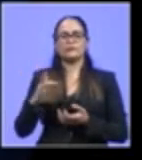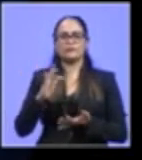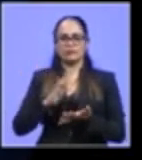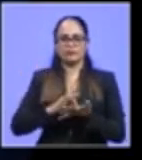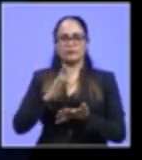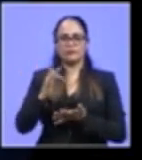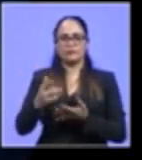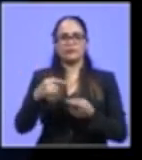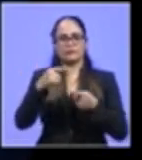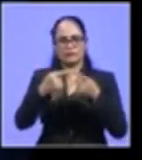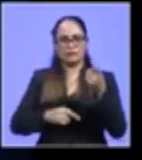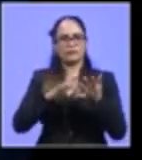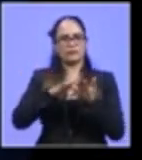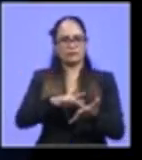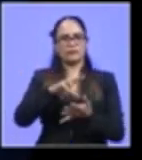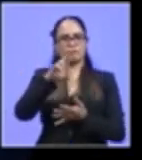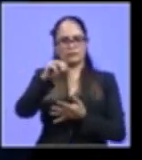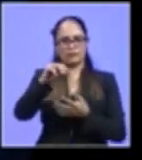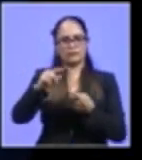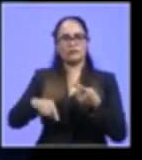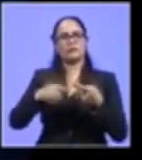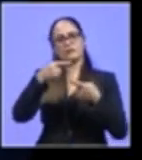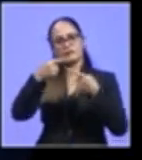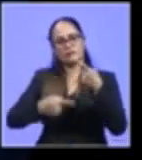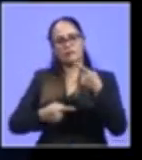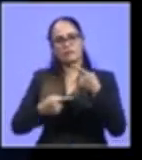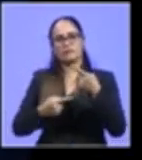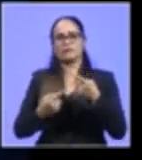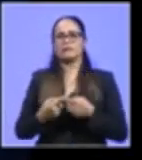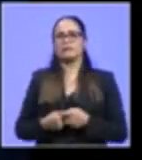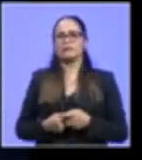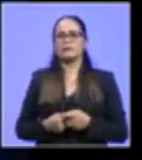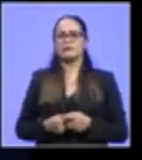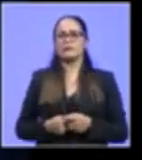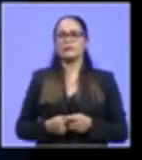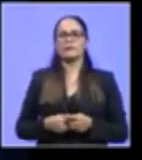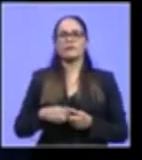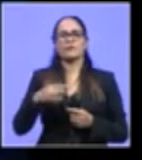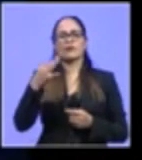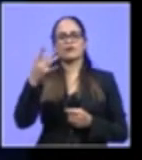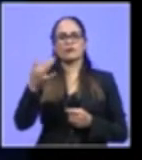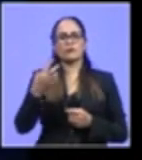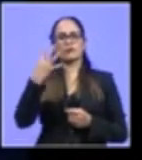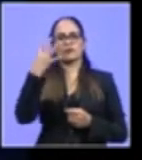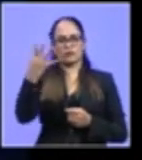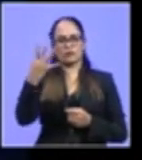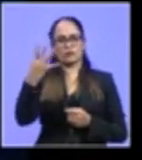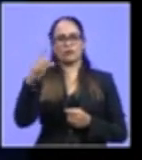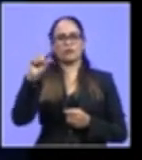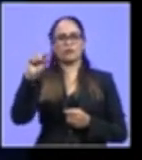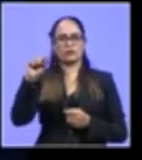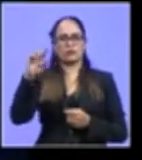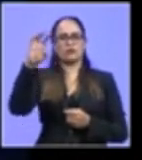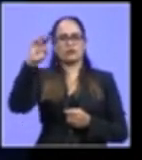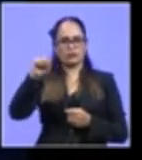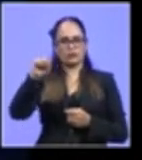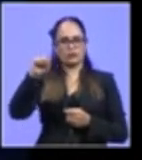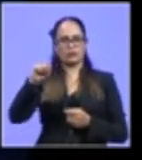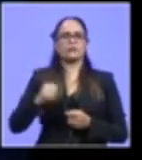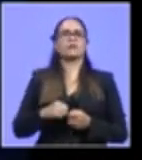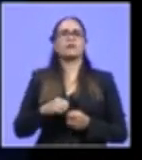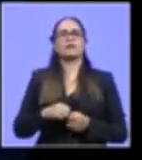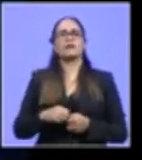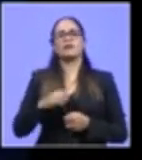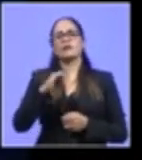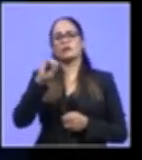de ciudadanos entre ellos la certeza pulcritud y transparencia en la rendición de cuentas por otra parte